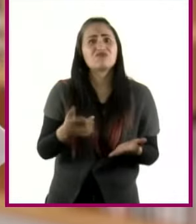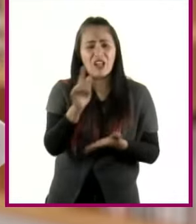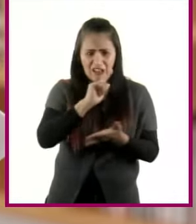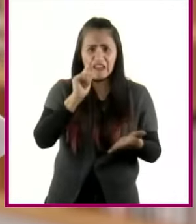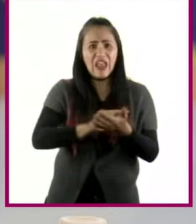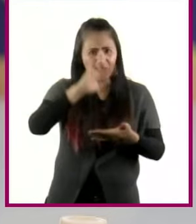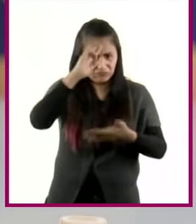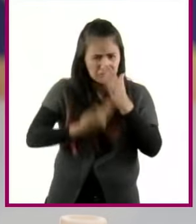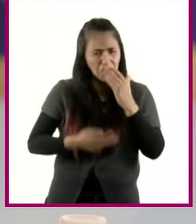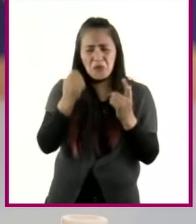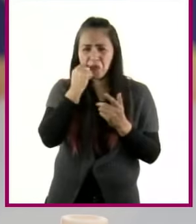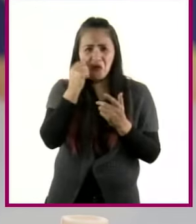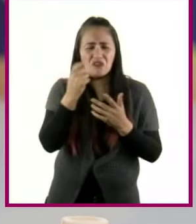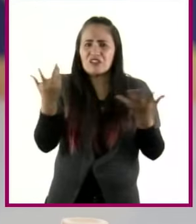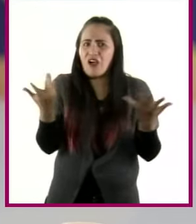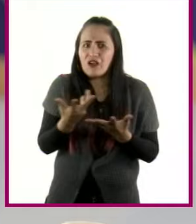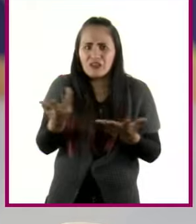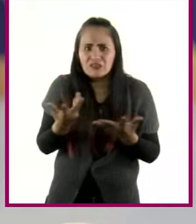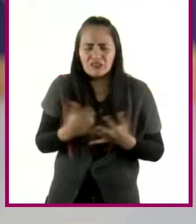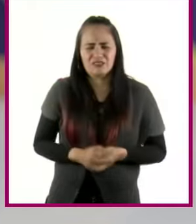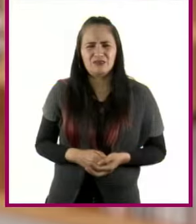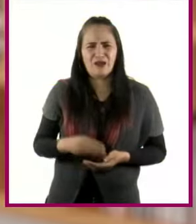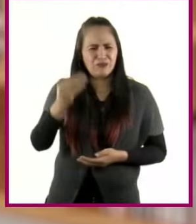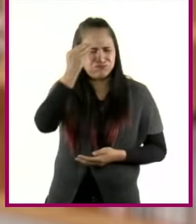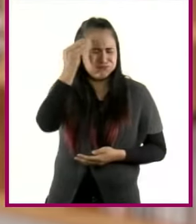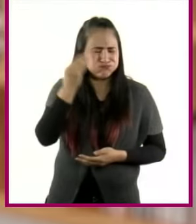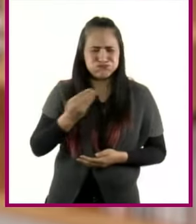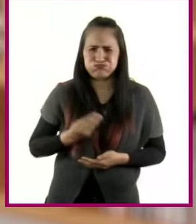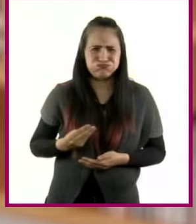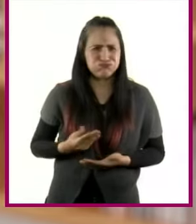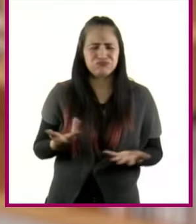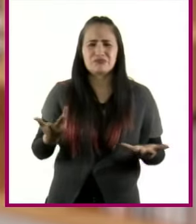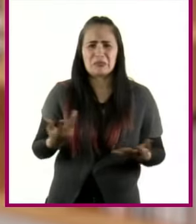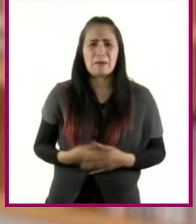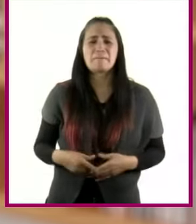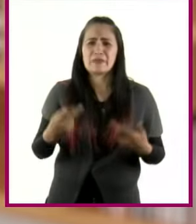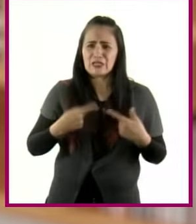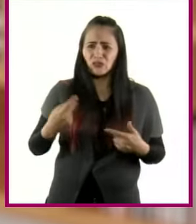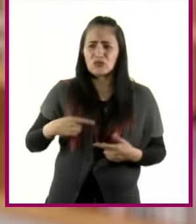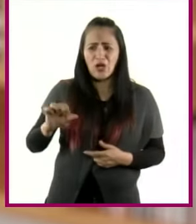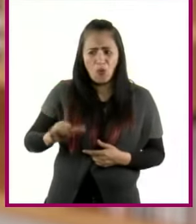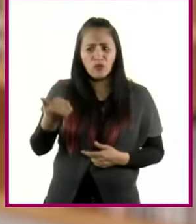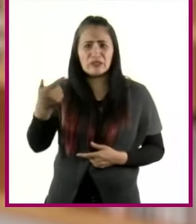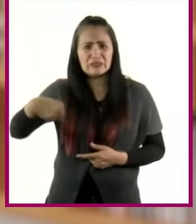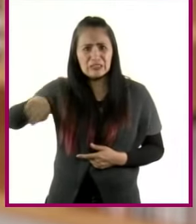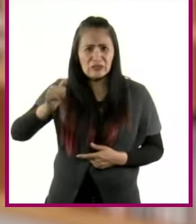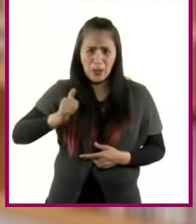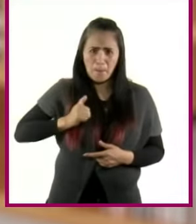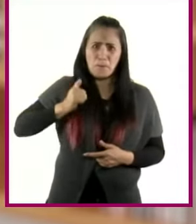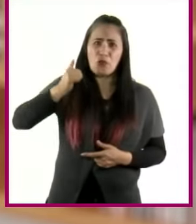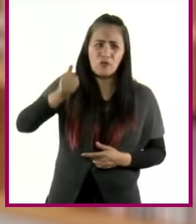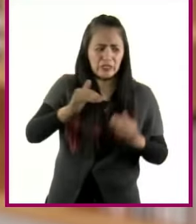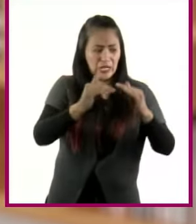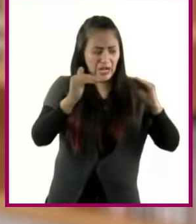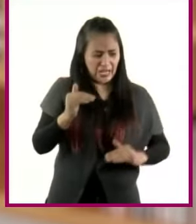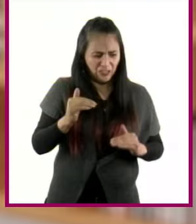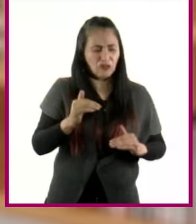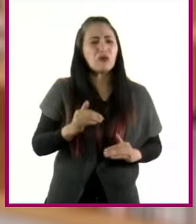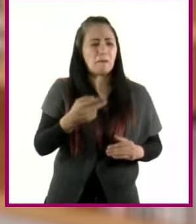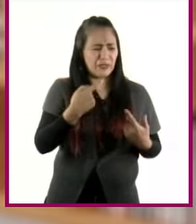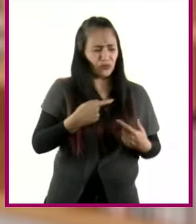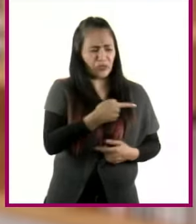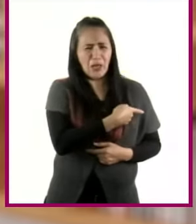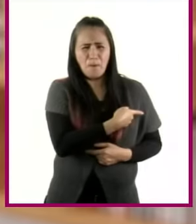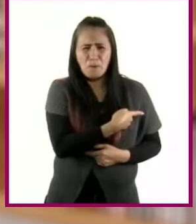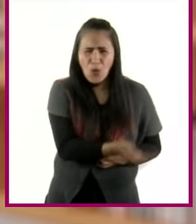pasando. No, qué horrible. Esas personas se aprovechan de la situación desfavorable de otras, gente pobre